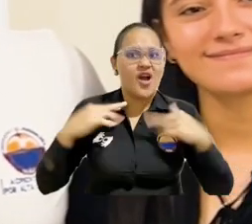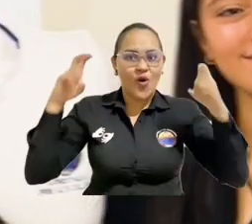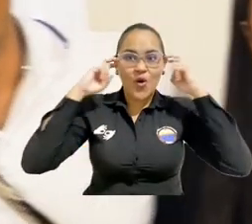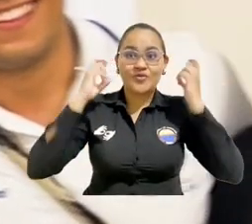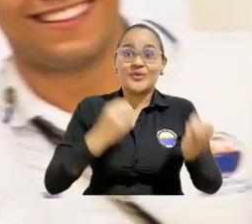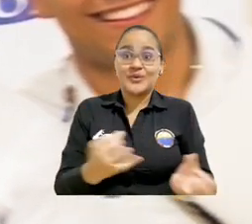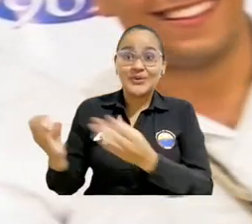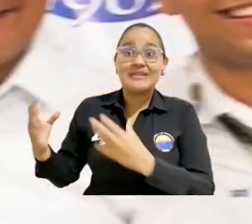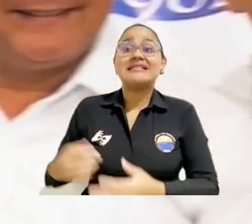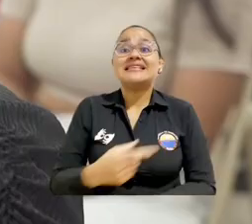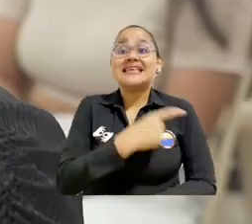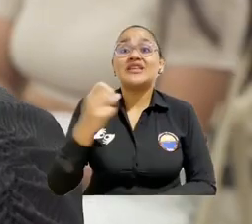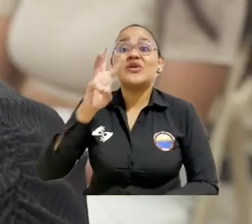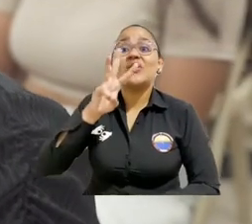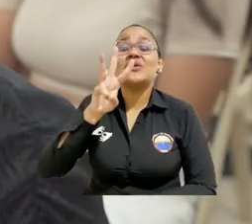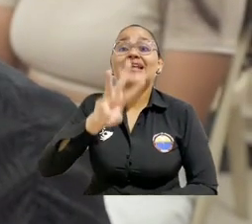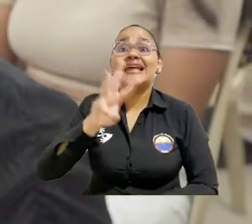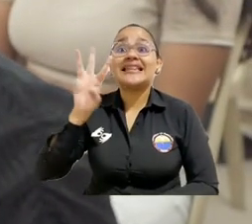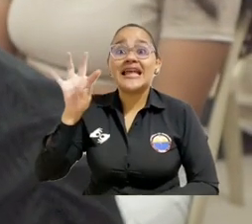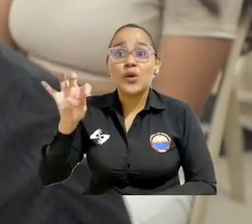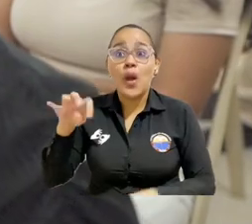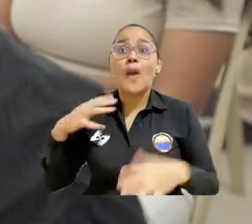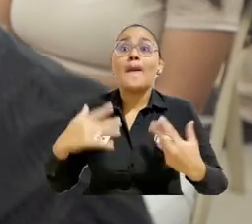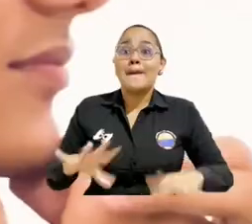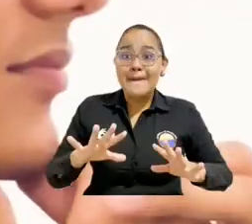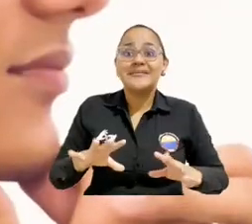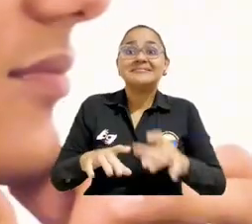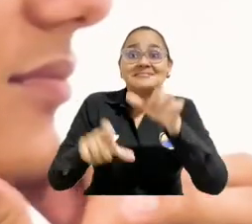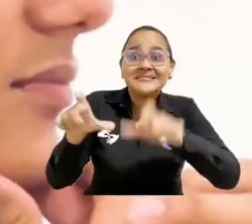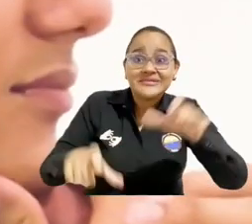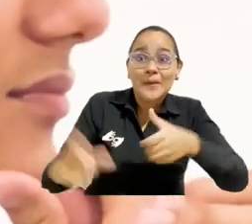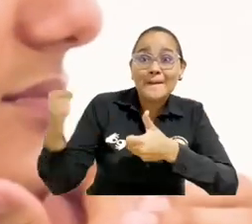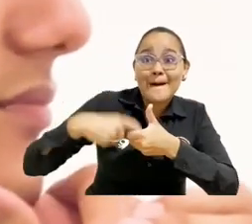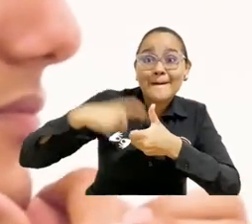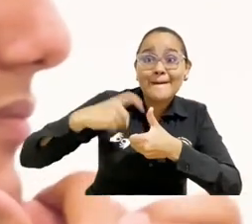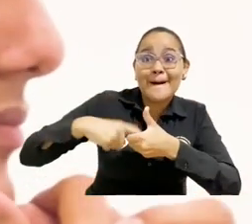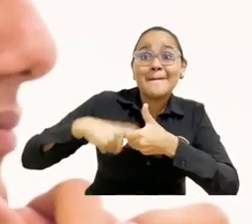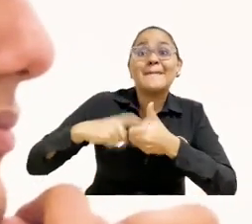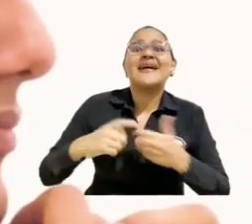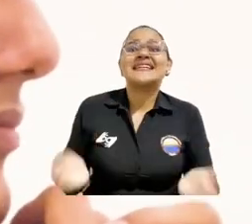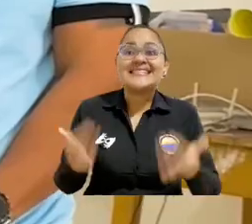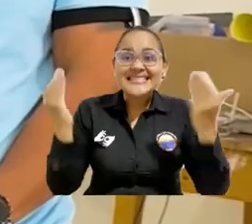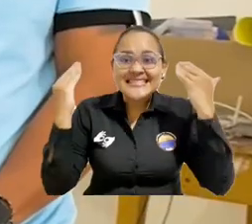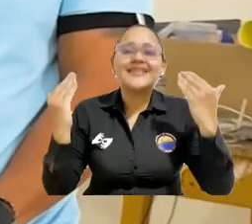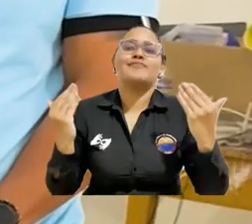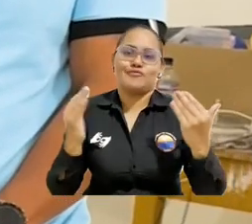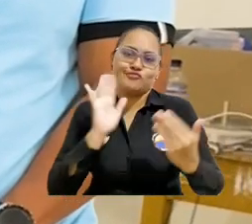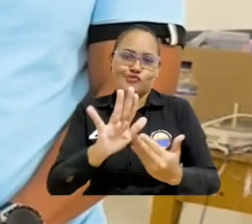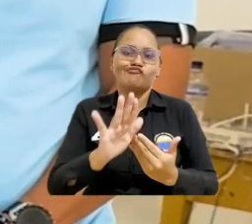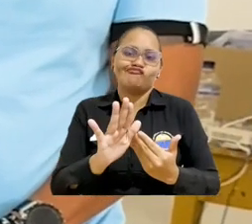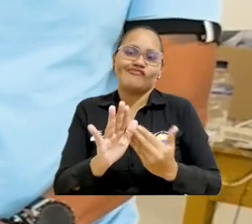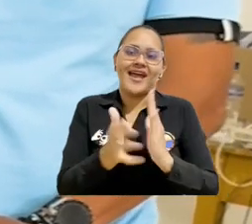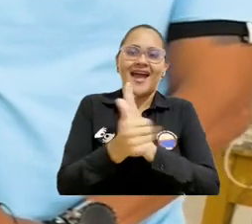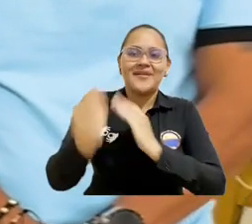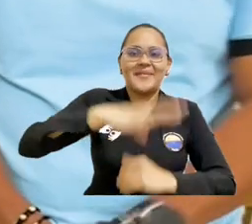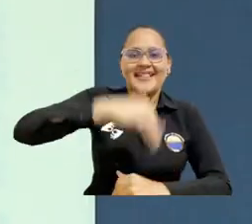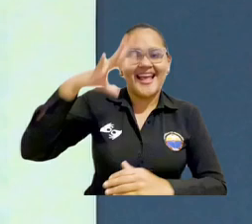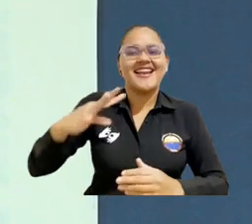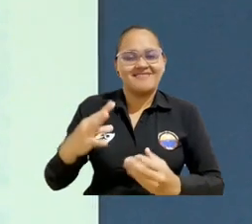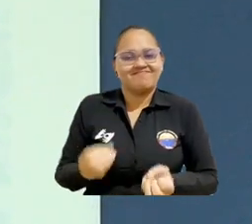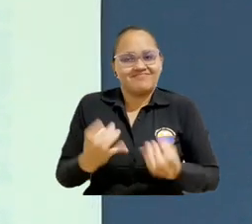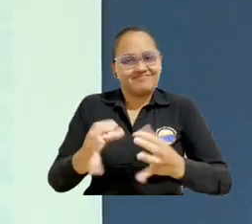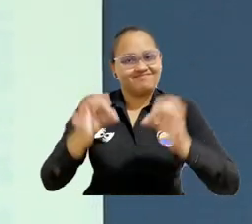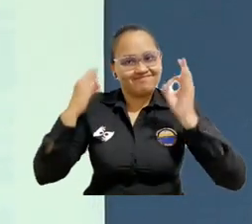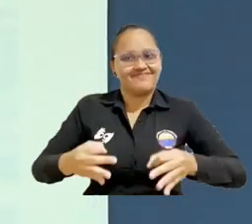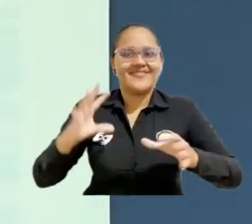Con 139 beneficiarios, hace parte del top 5 de mayor ingreso de estudiantes gracias a este programa Bandera de la